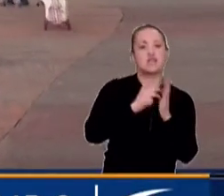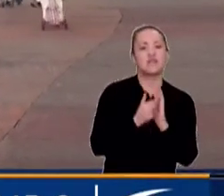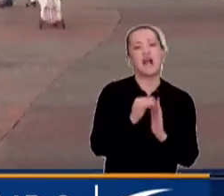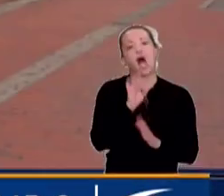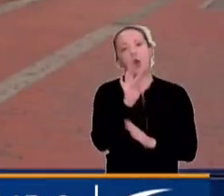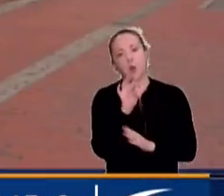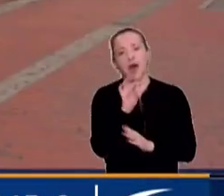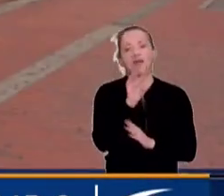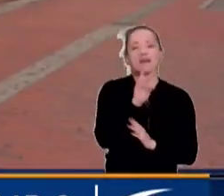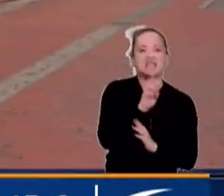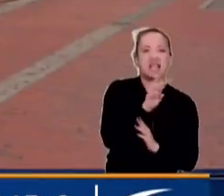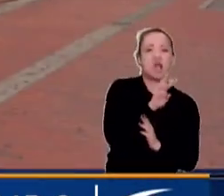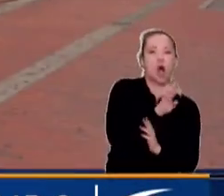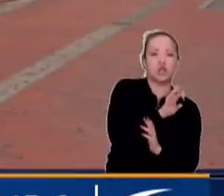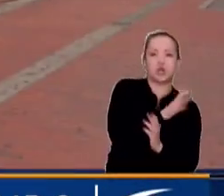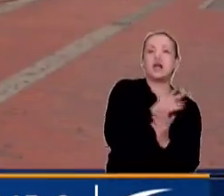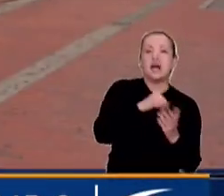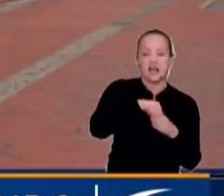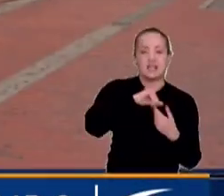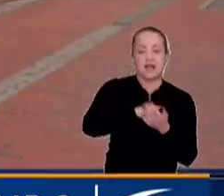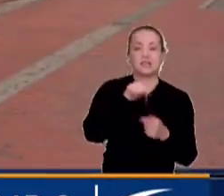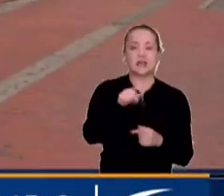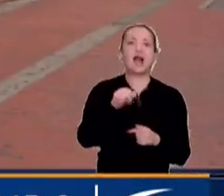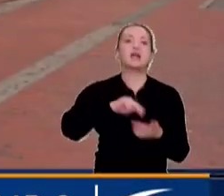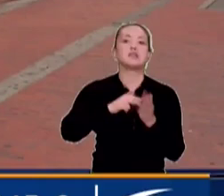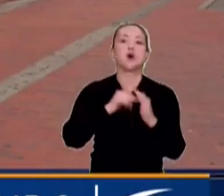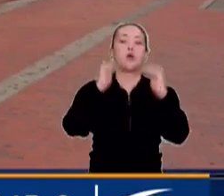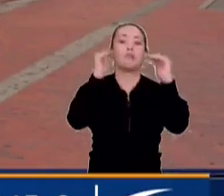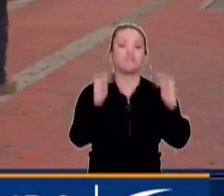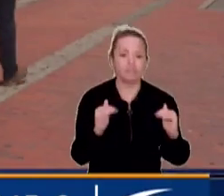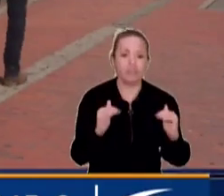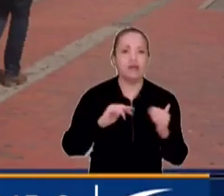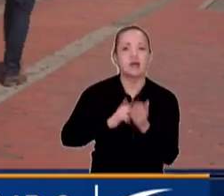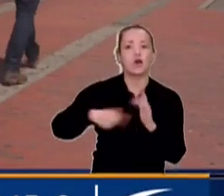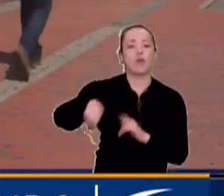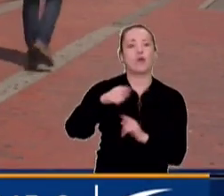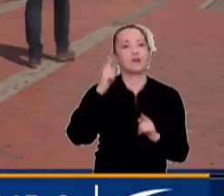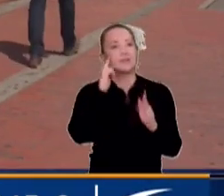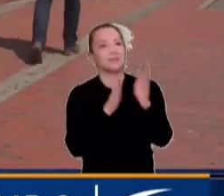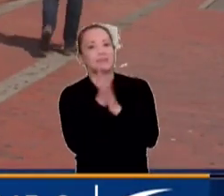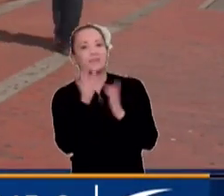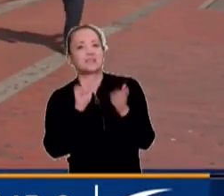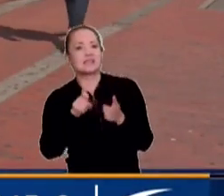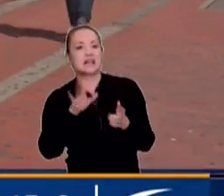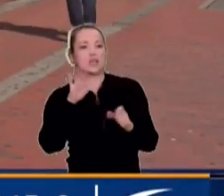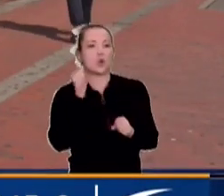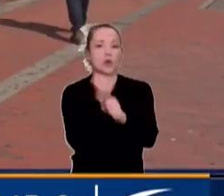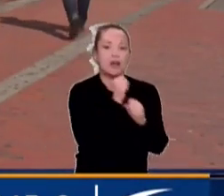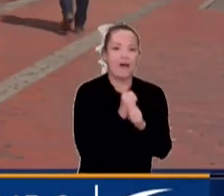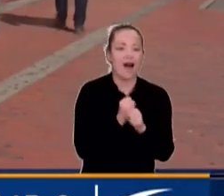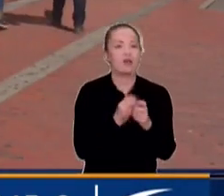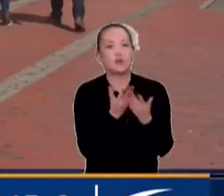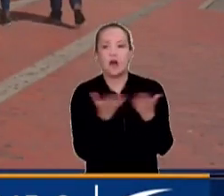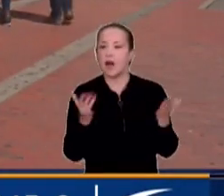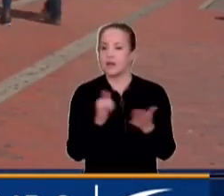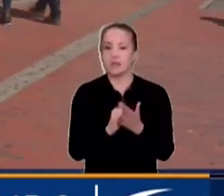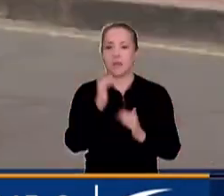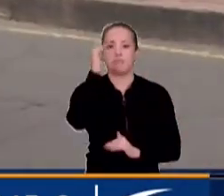Y desde luego eso disminuirá las pretensiones del sector trabajador